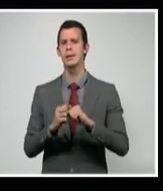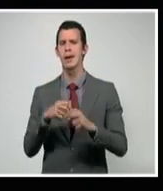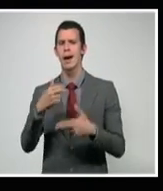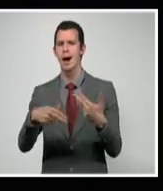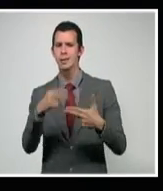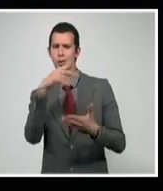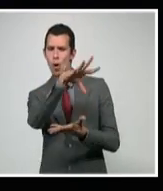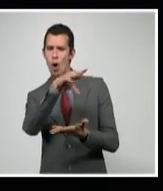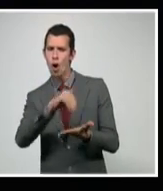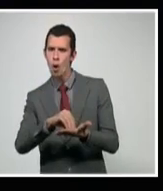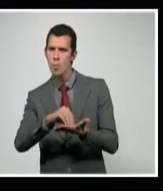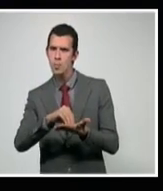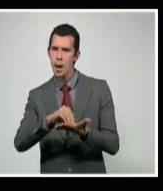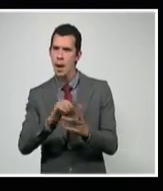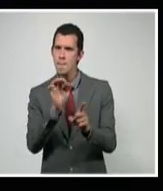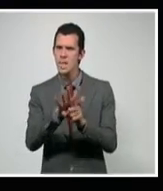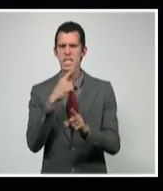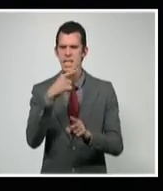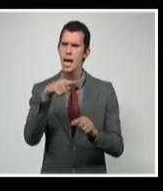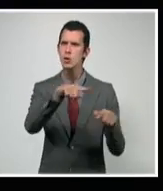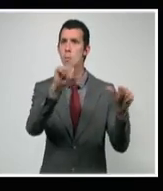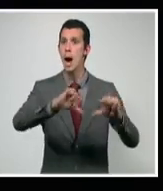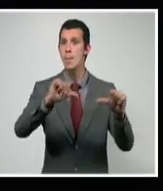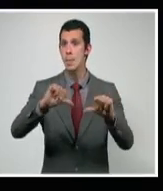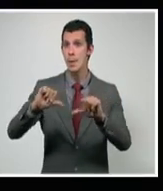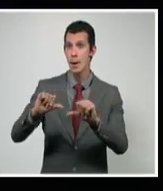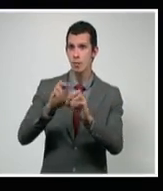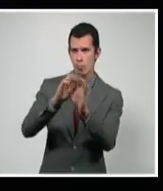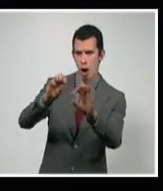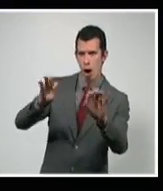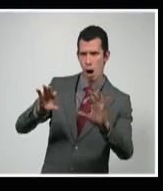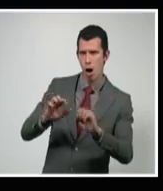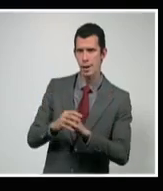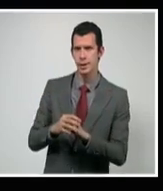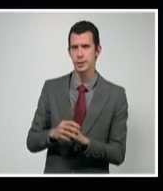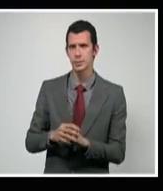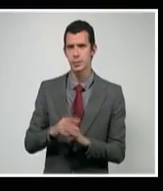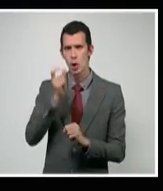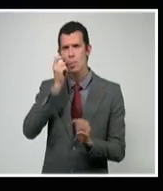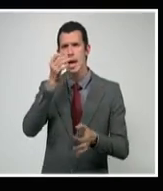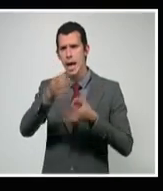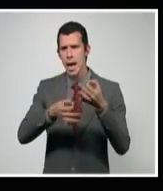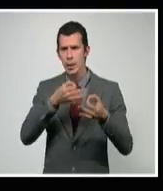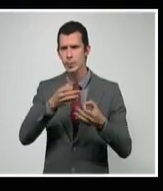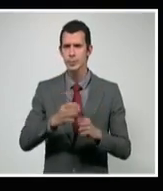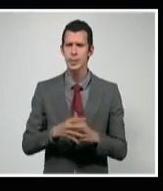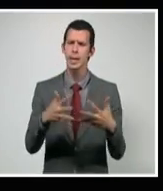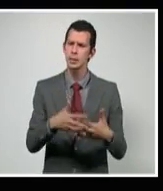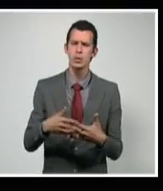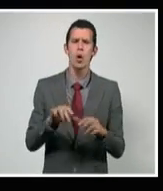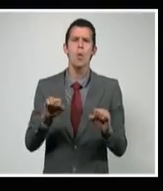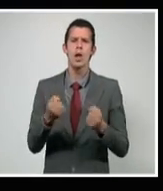necesitan formarlos, necesitan promoverlos, y para poder hacerlo han tenido que implementar planes,